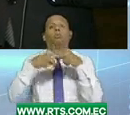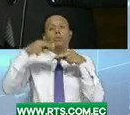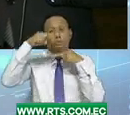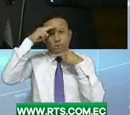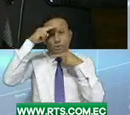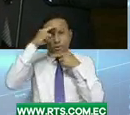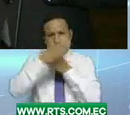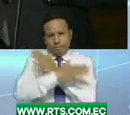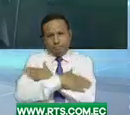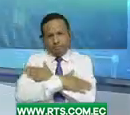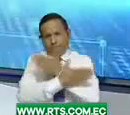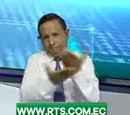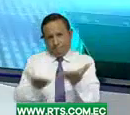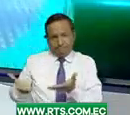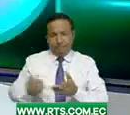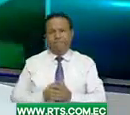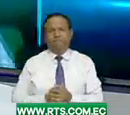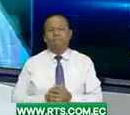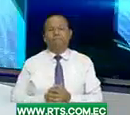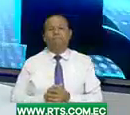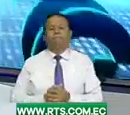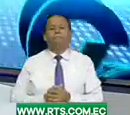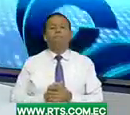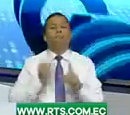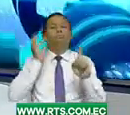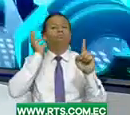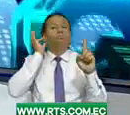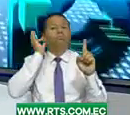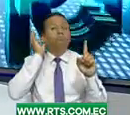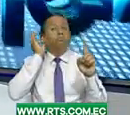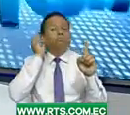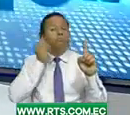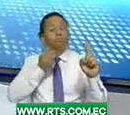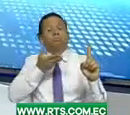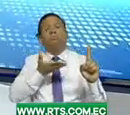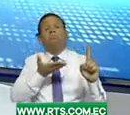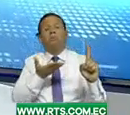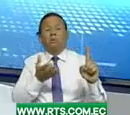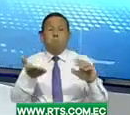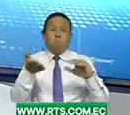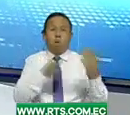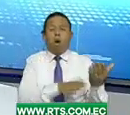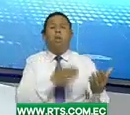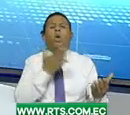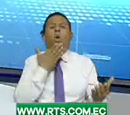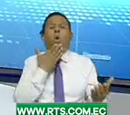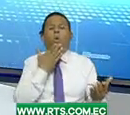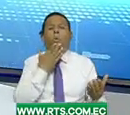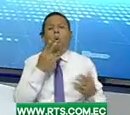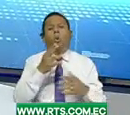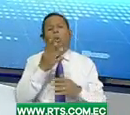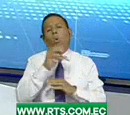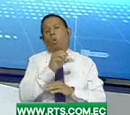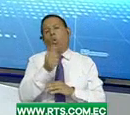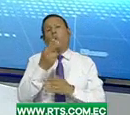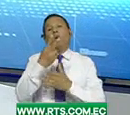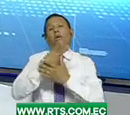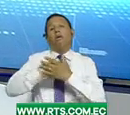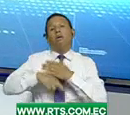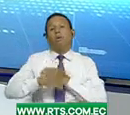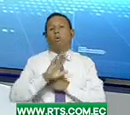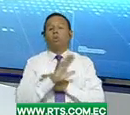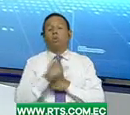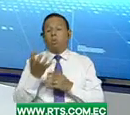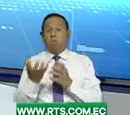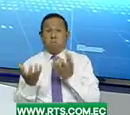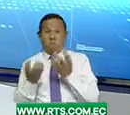Bienvenidos. Una mujer fue asesinada a pedradas, presuntamente por su hijo, en el sur de Ambato,